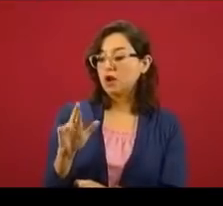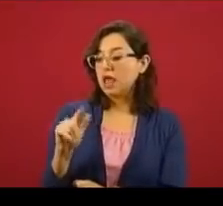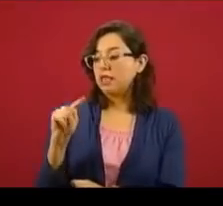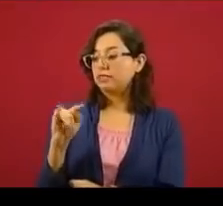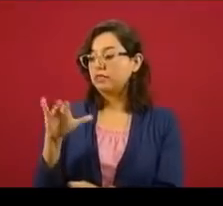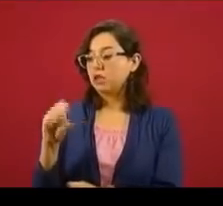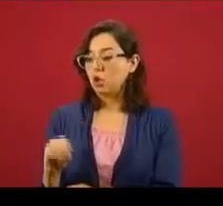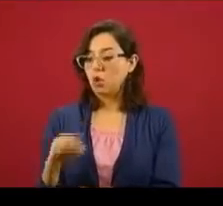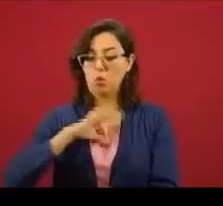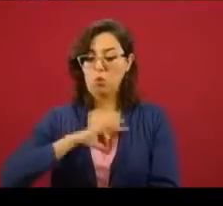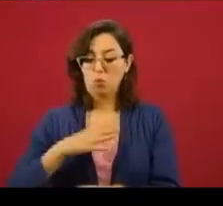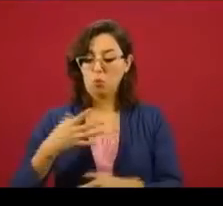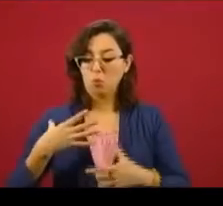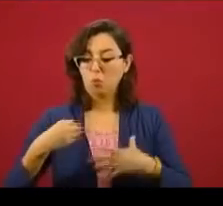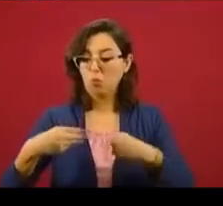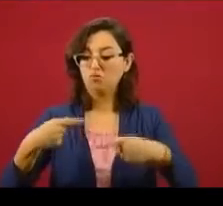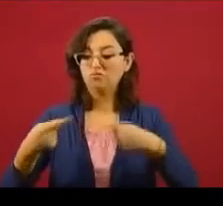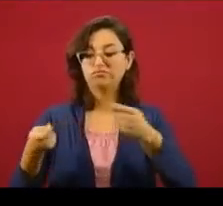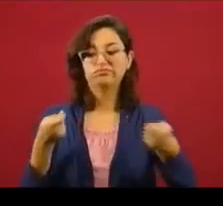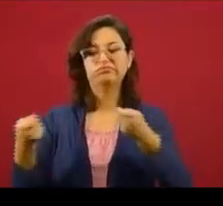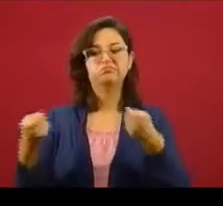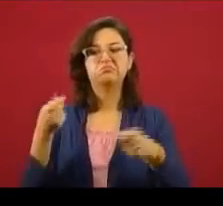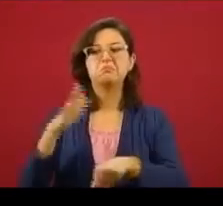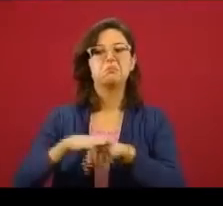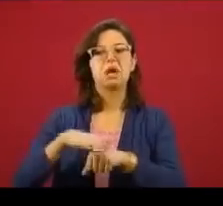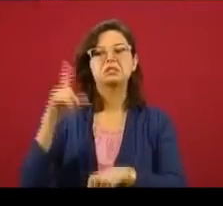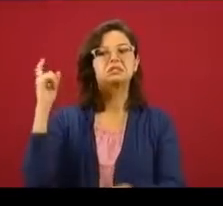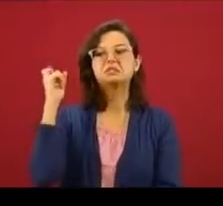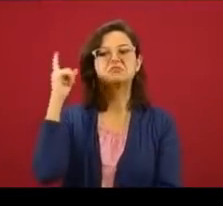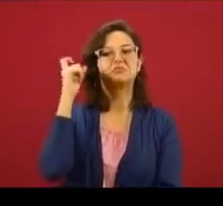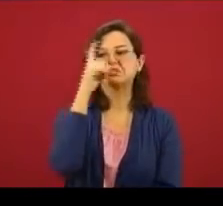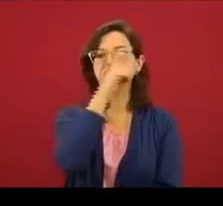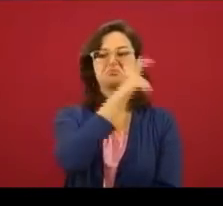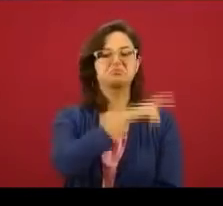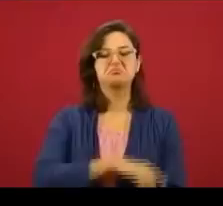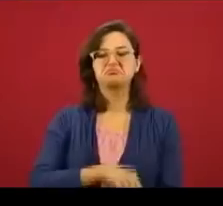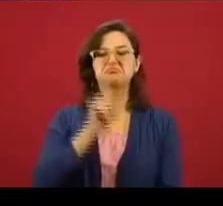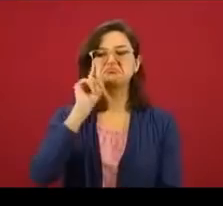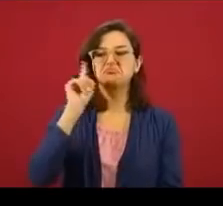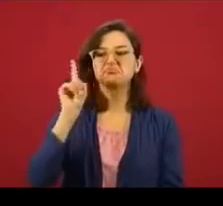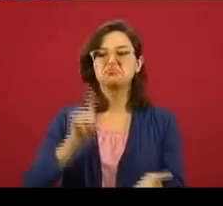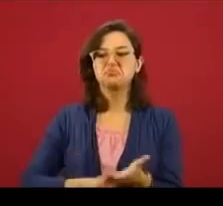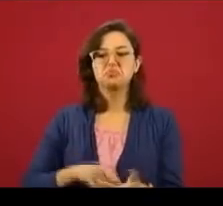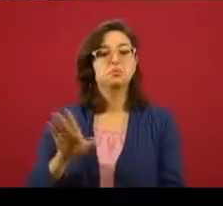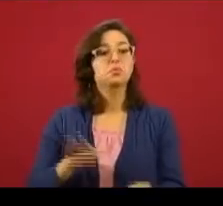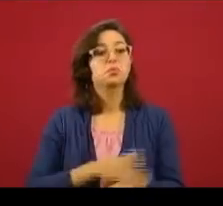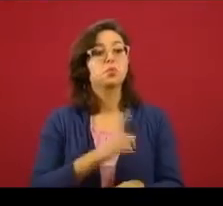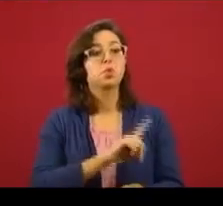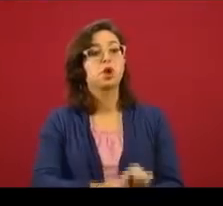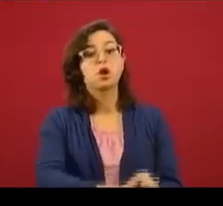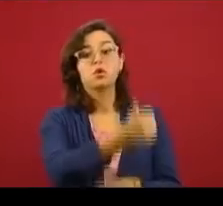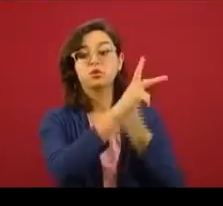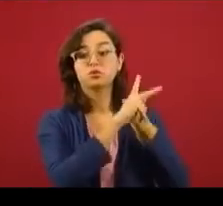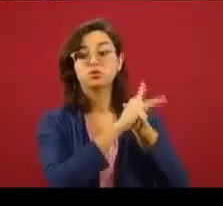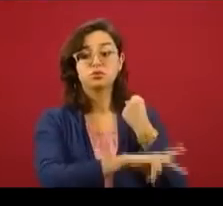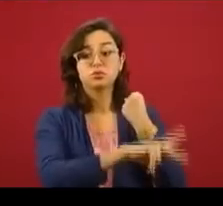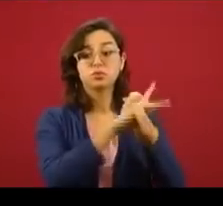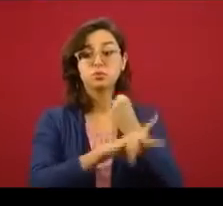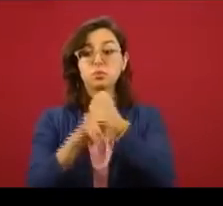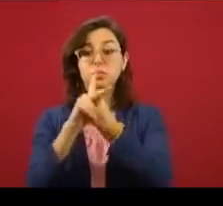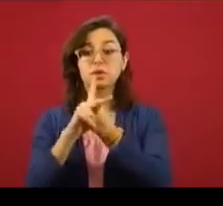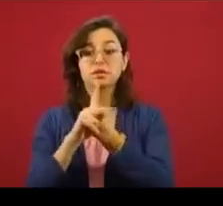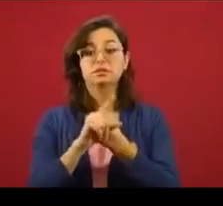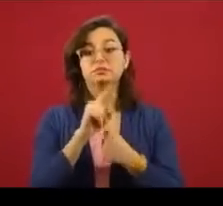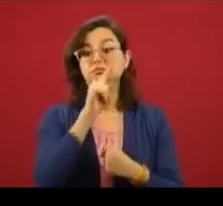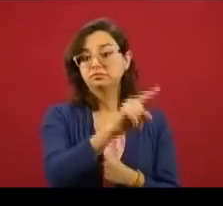controlar la pandemia, porque en los países donde hay